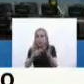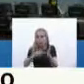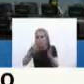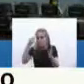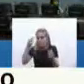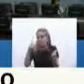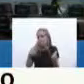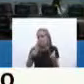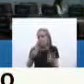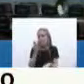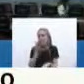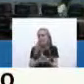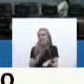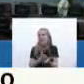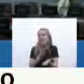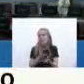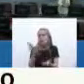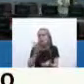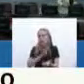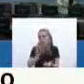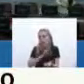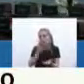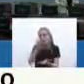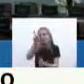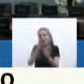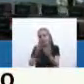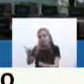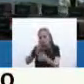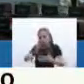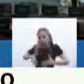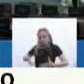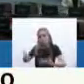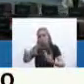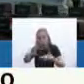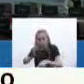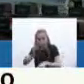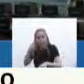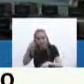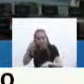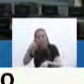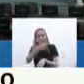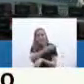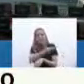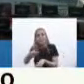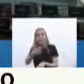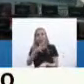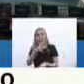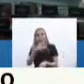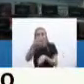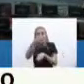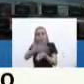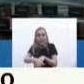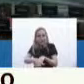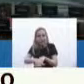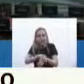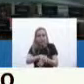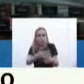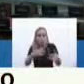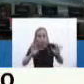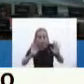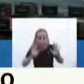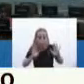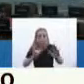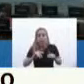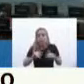tiempo en todo caso están tratando de hacer un control de años diciendo bueno vieron pudimos empezar en antes de fin de año